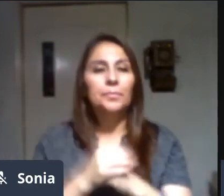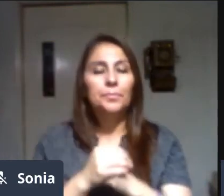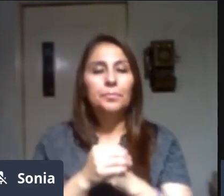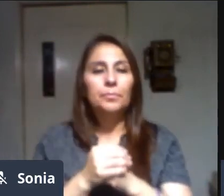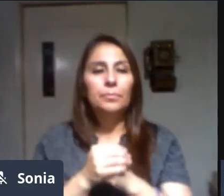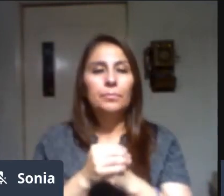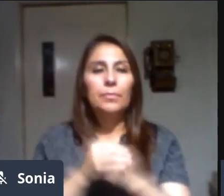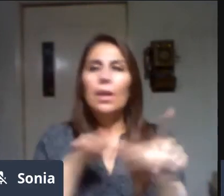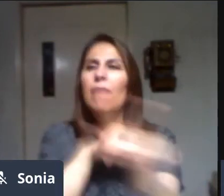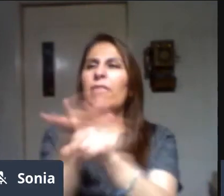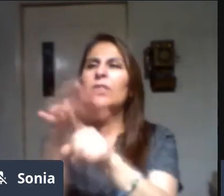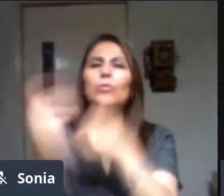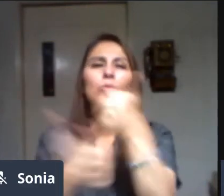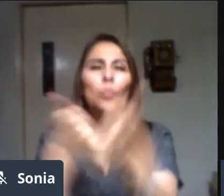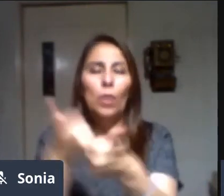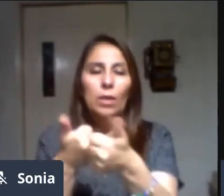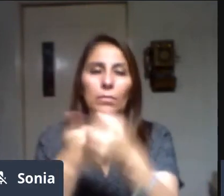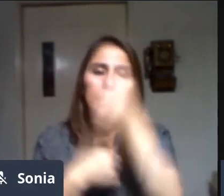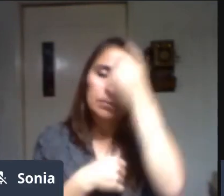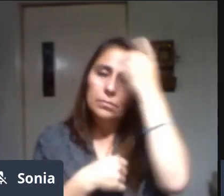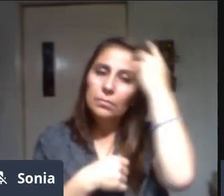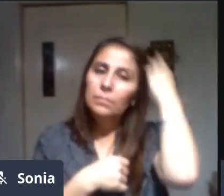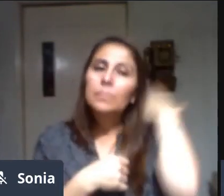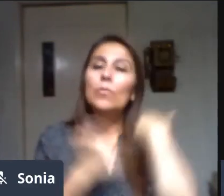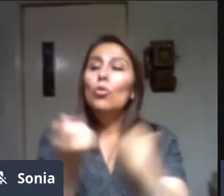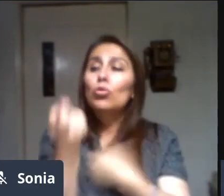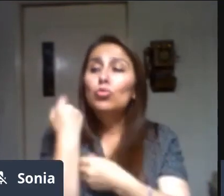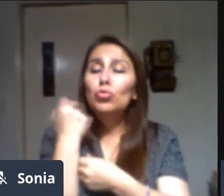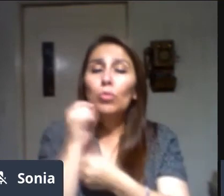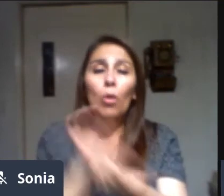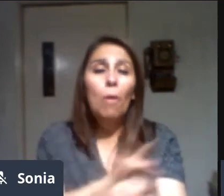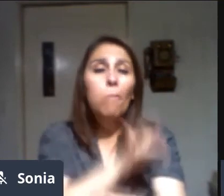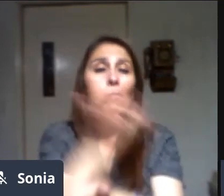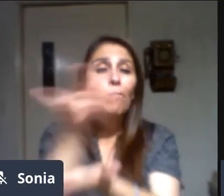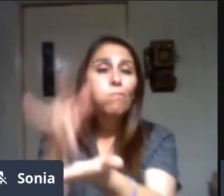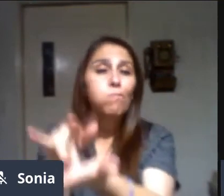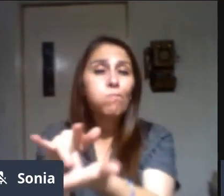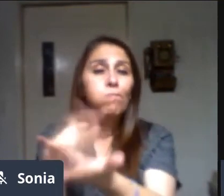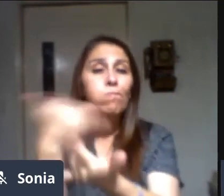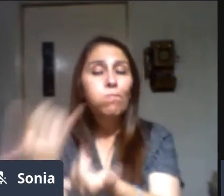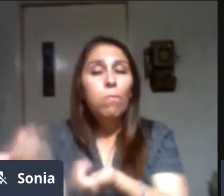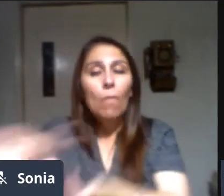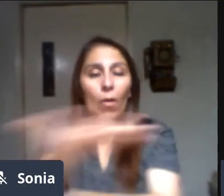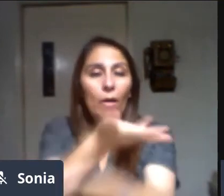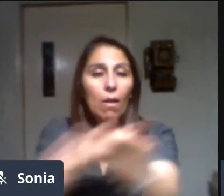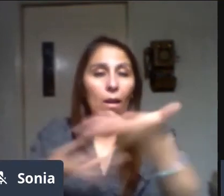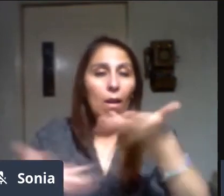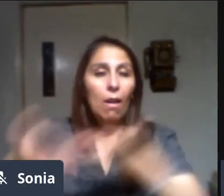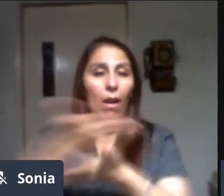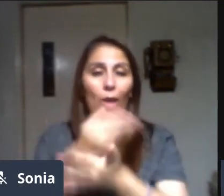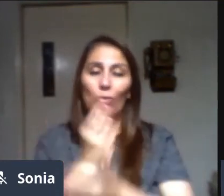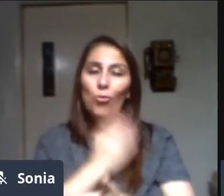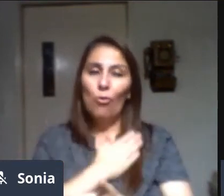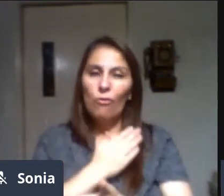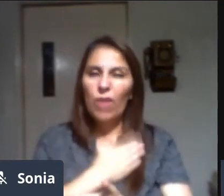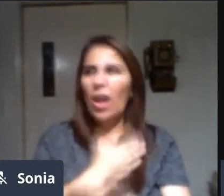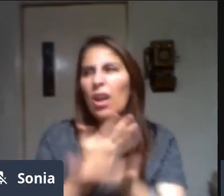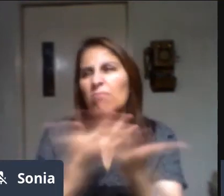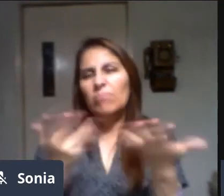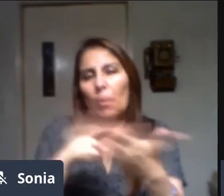poco estaba allí compartiendo las novelas y de otros proyectos y